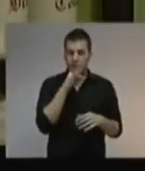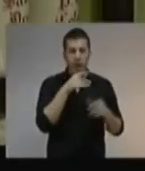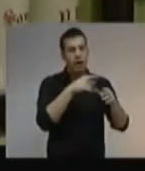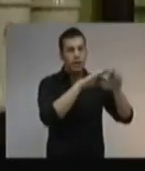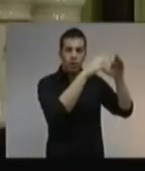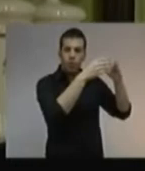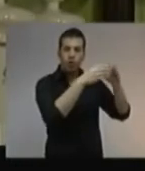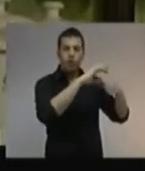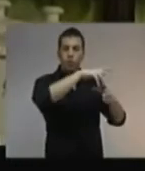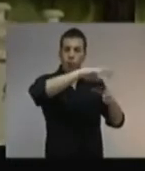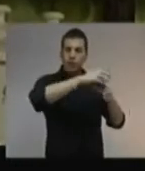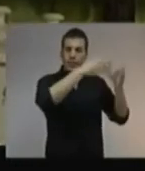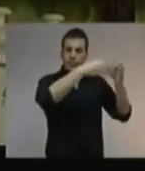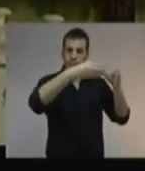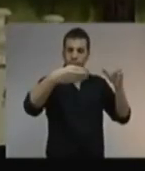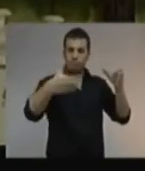época.